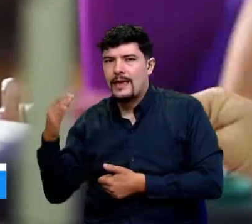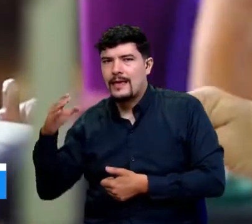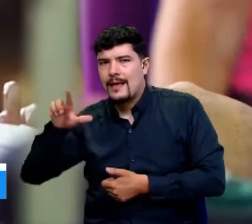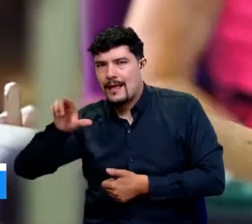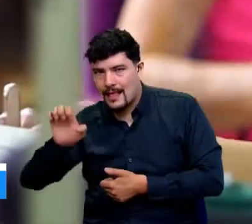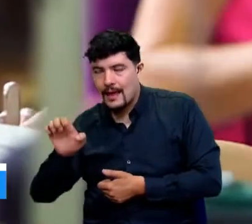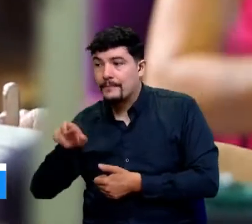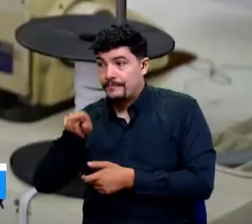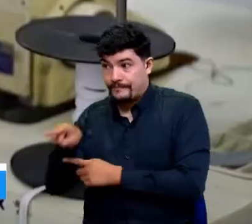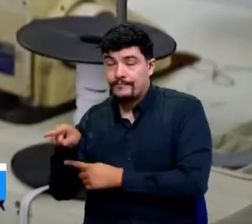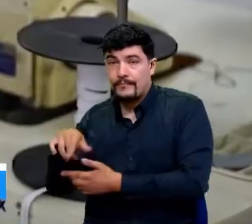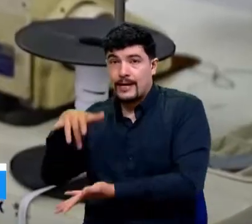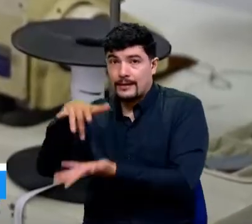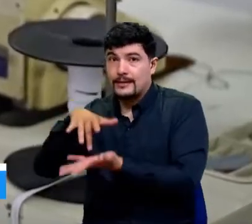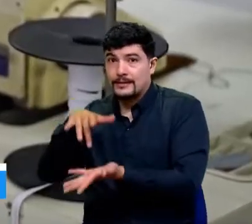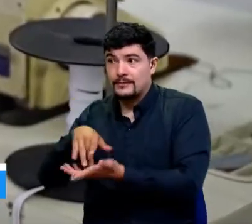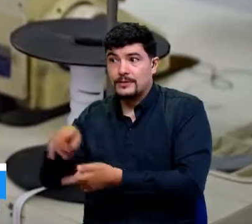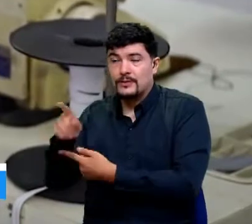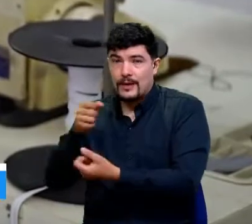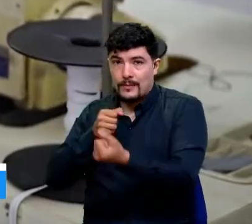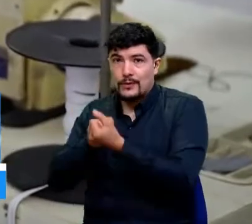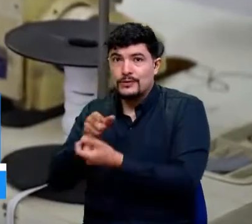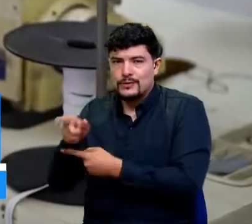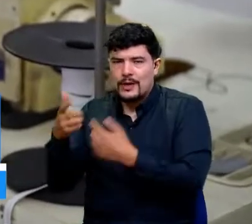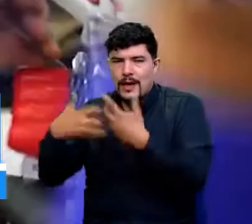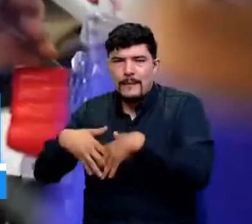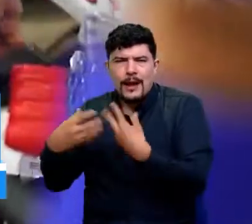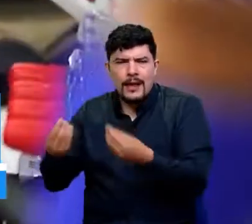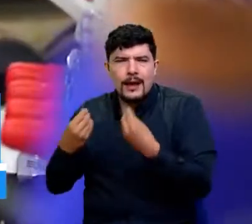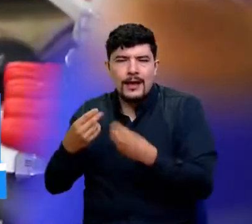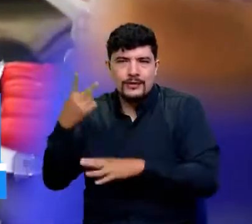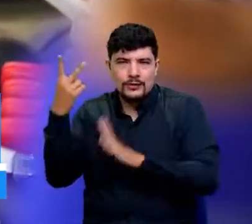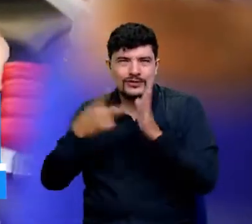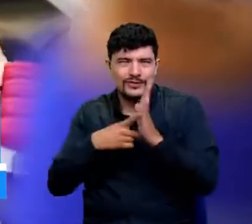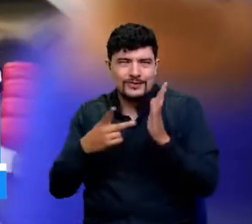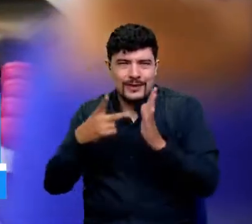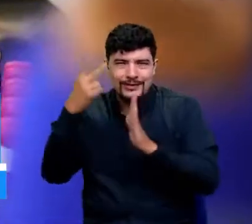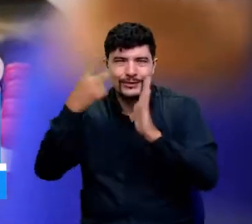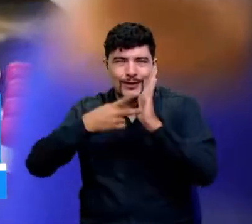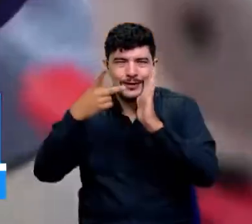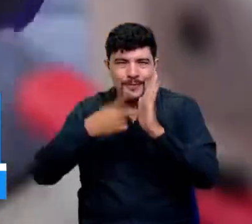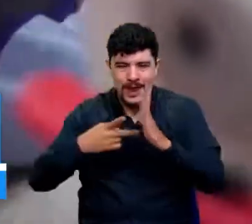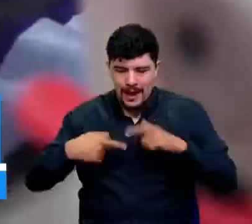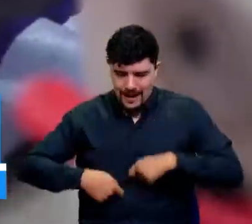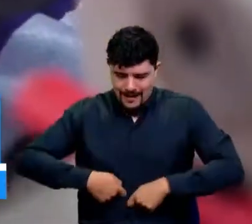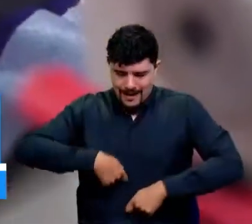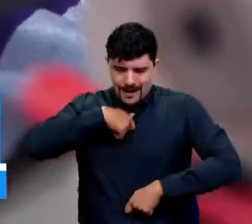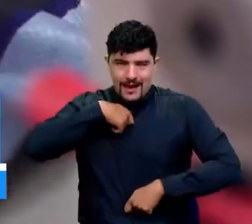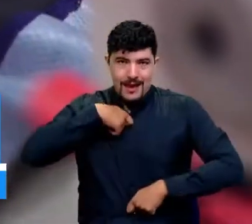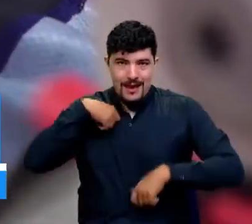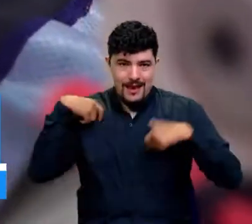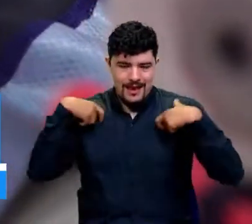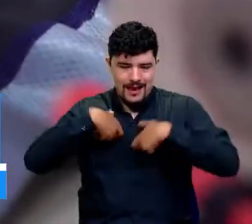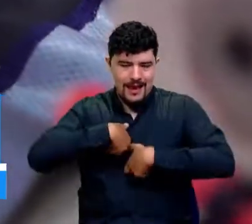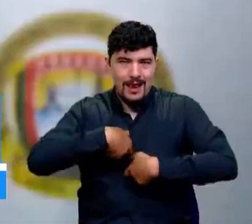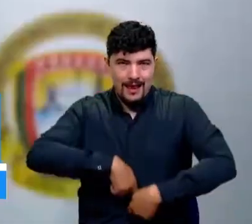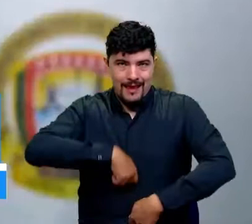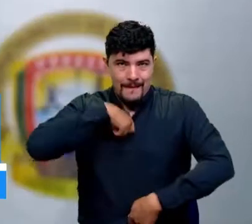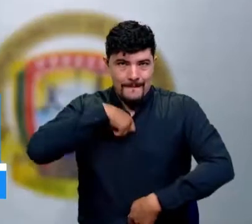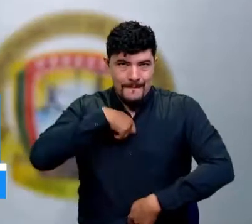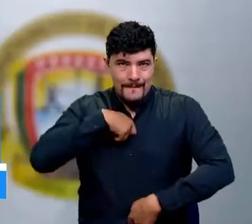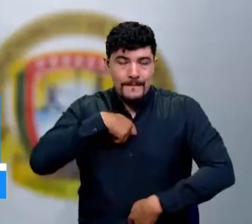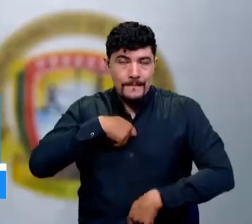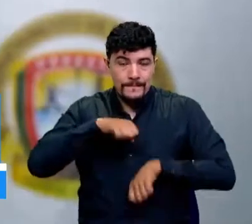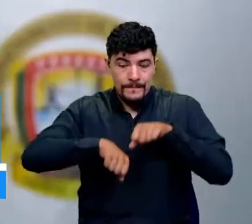parte de la cadena productiva de esta empresa y puedan fabricar 2.000 jerseys para una de las carreras más importantes del país.